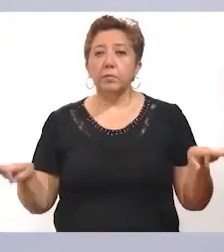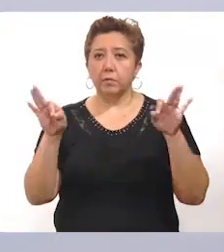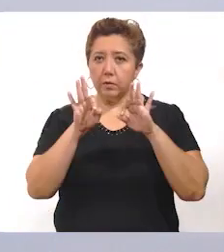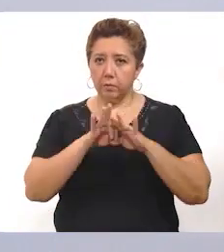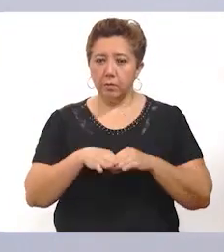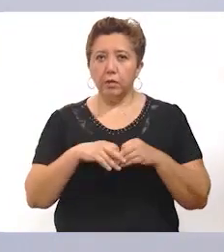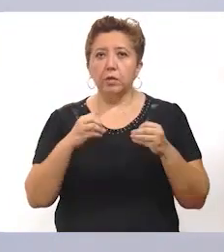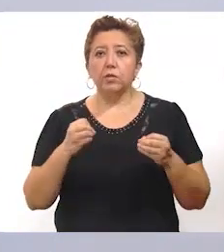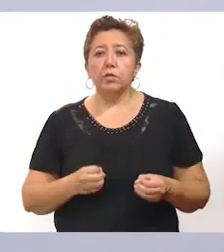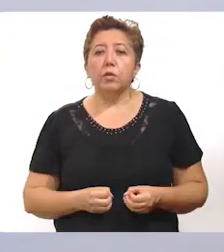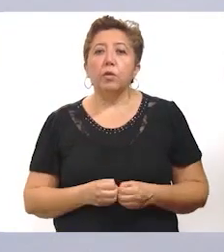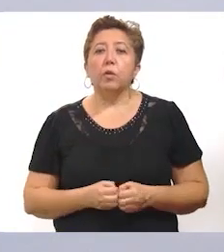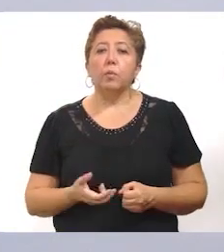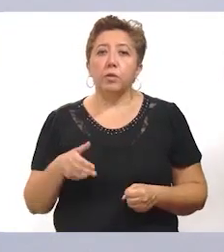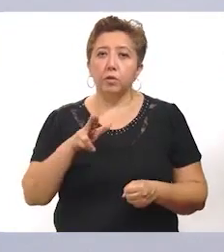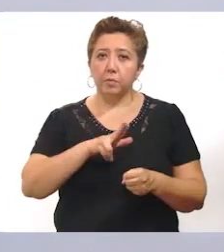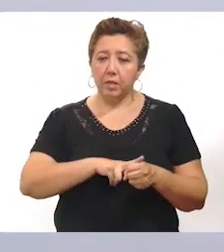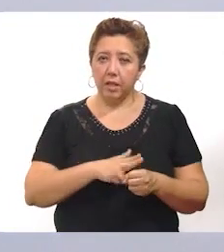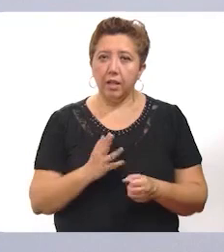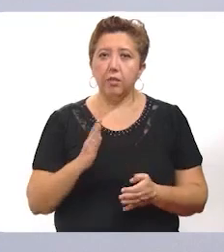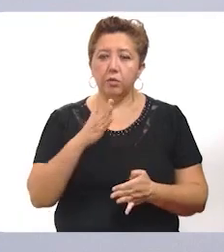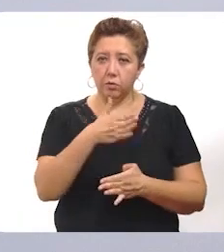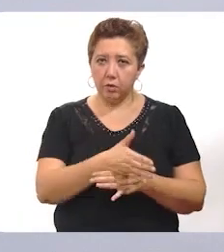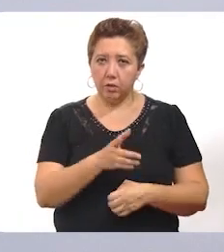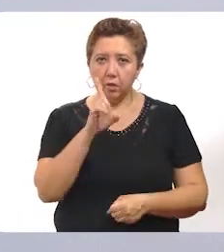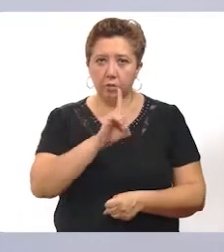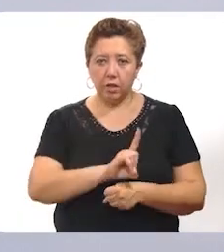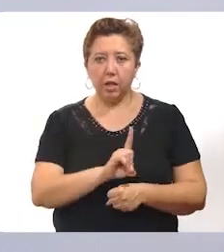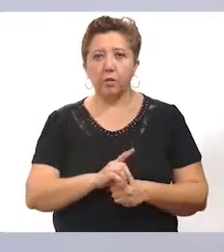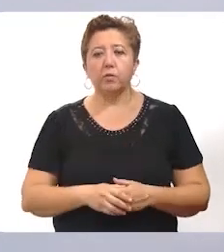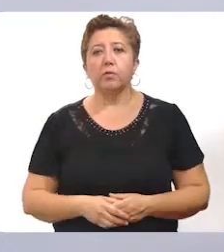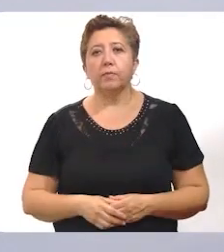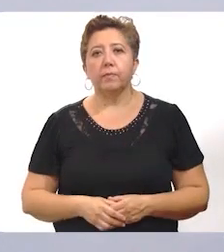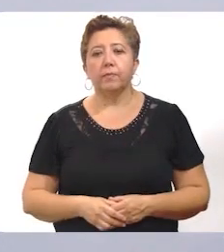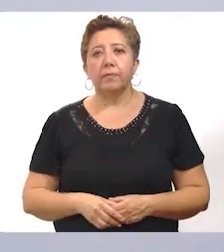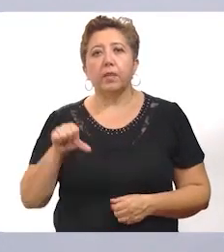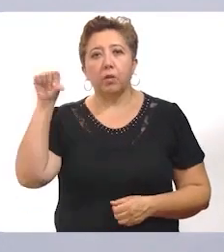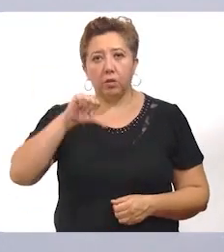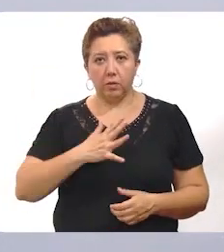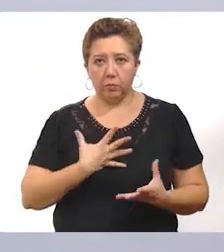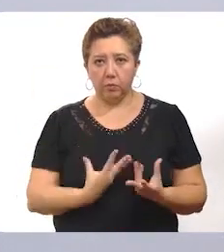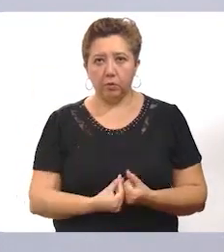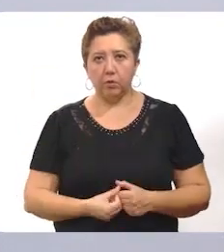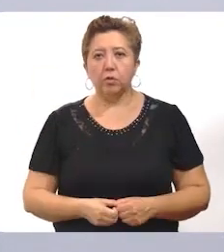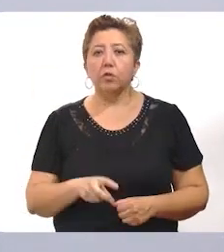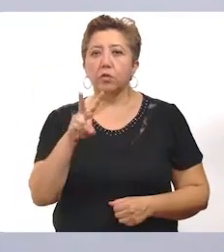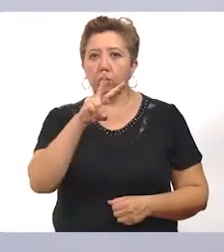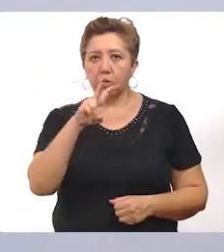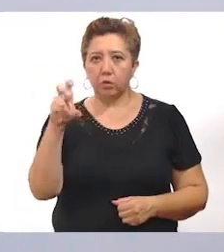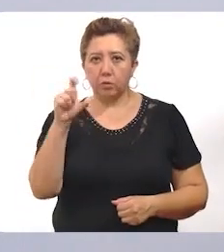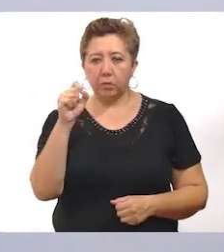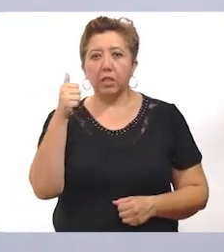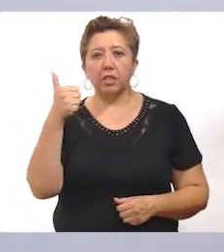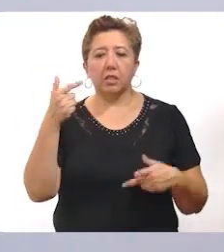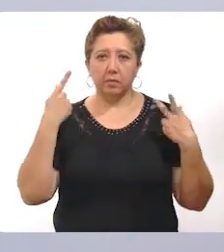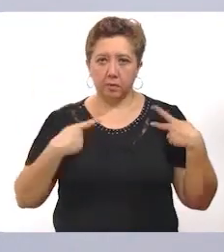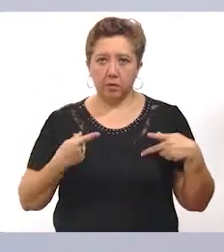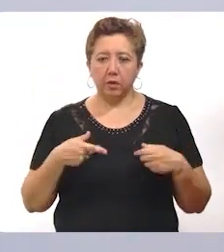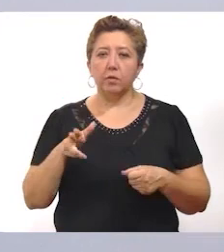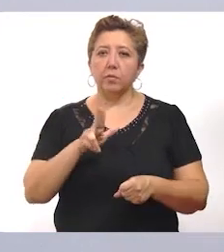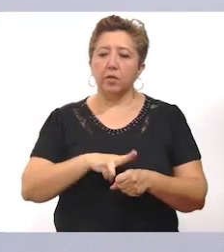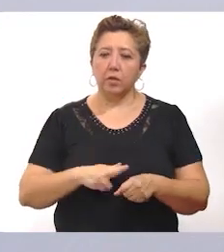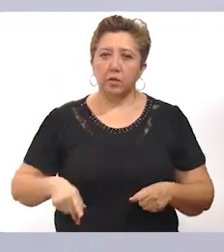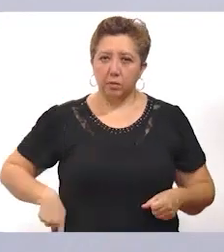los datos más importantes son la ocupación hospitalaria y los ingresos diarios. El día de hoy tenemos 226 pacientes